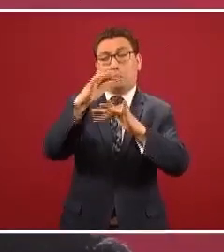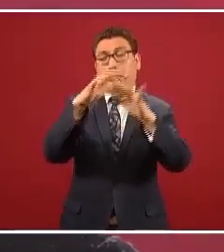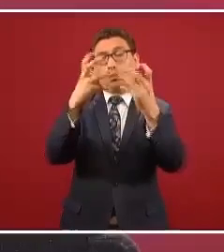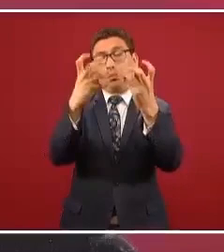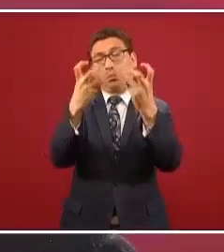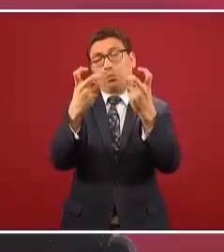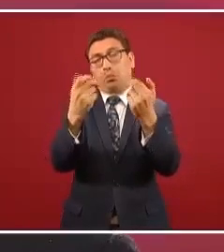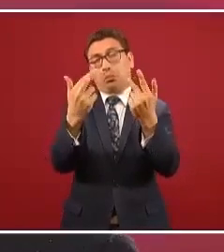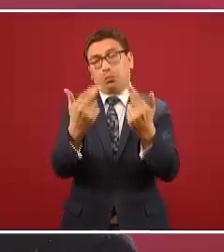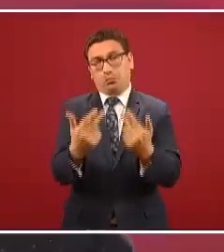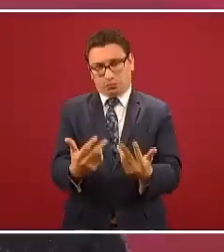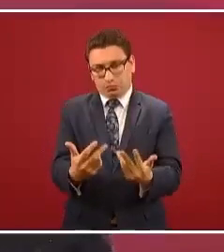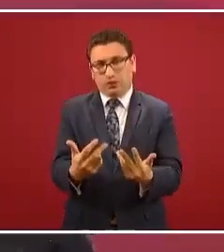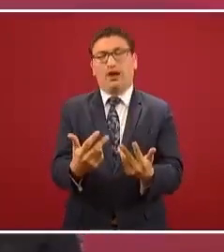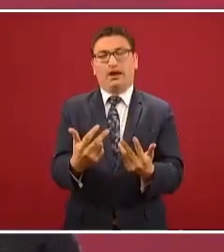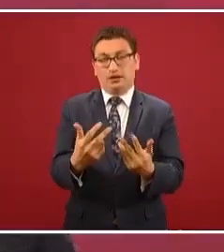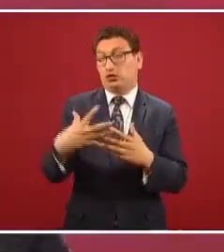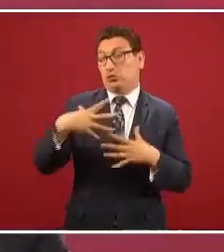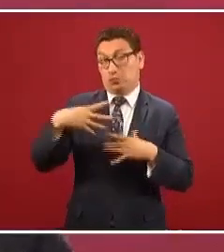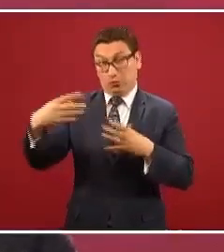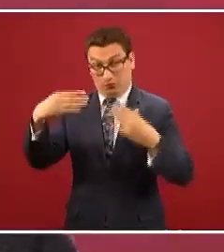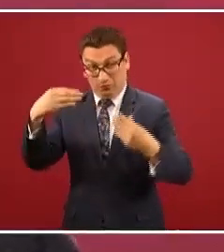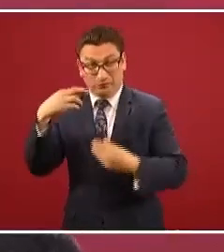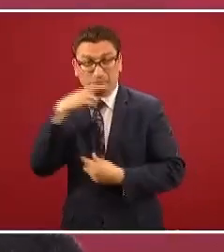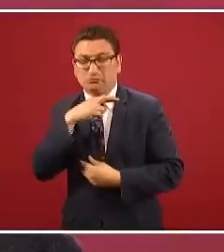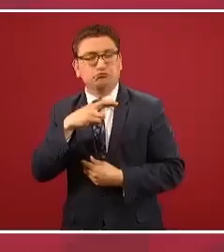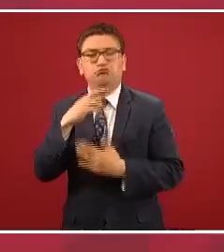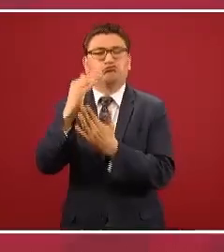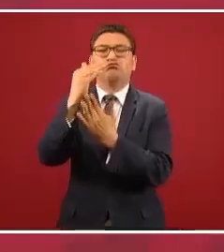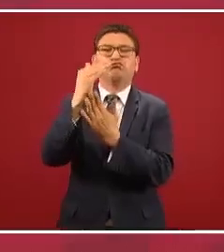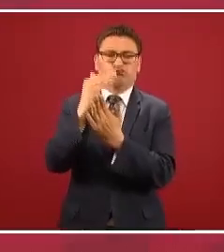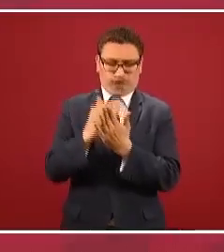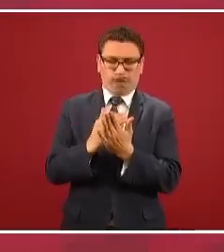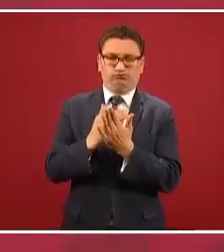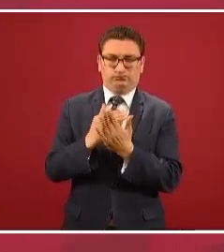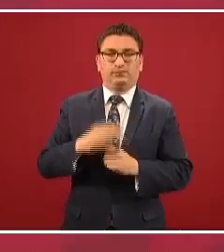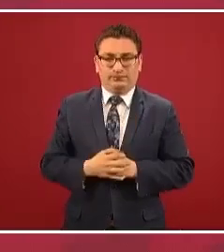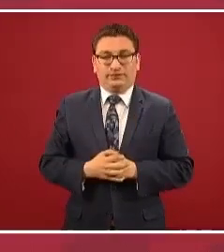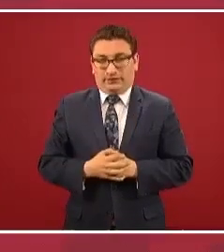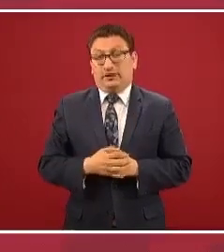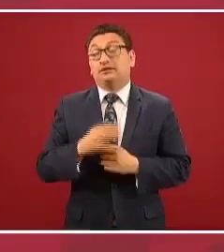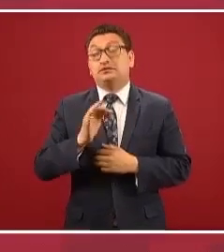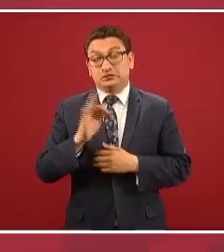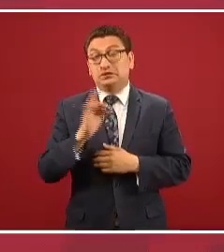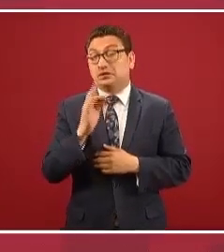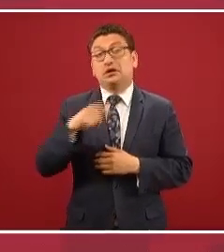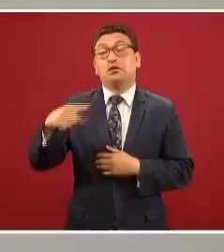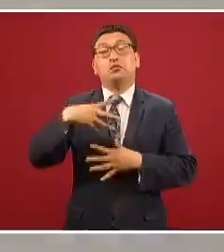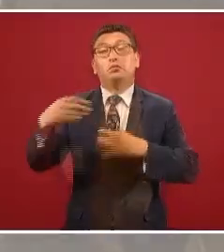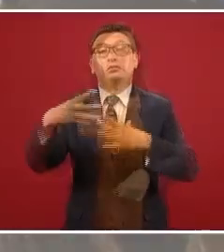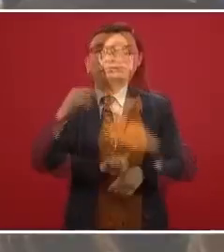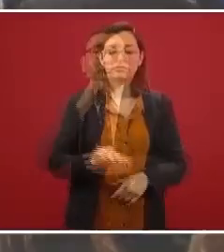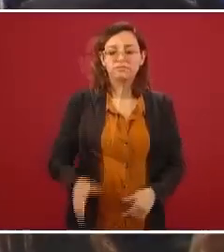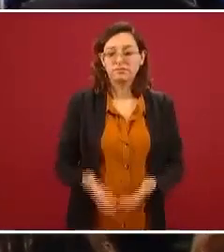lo tanto la transmisión se reduce muy significativamente y hace más posible que no se perpetúe la